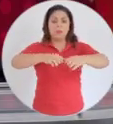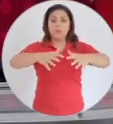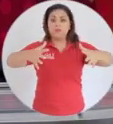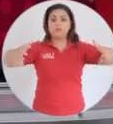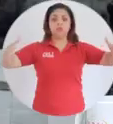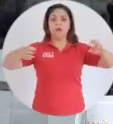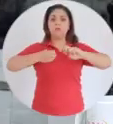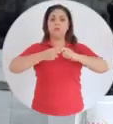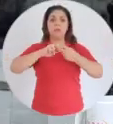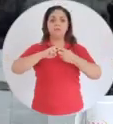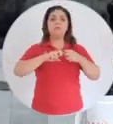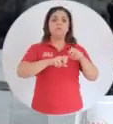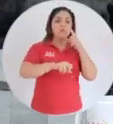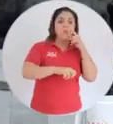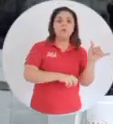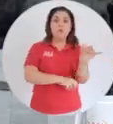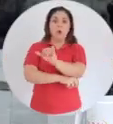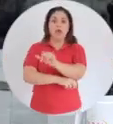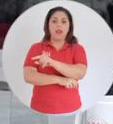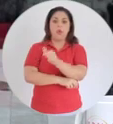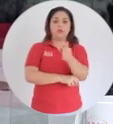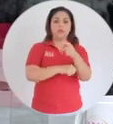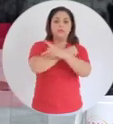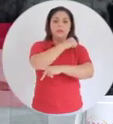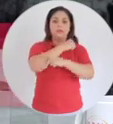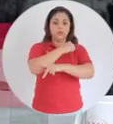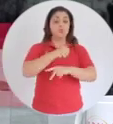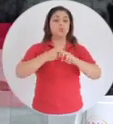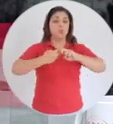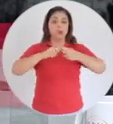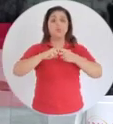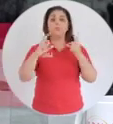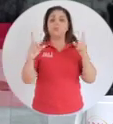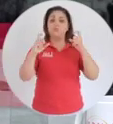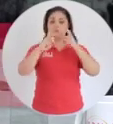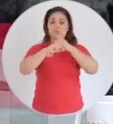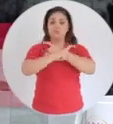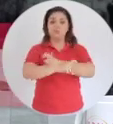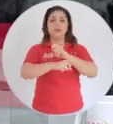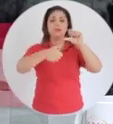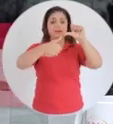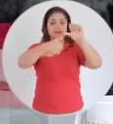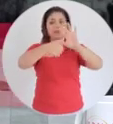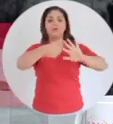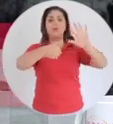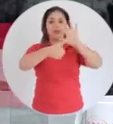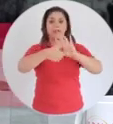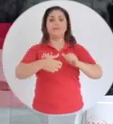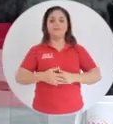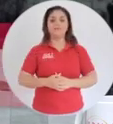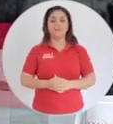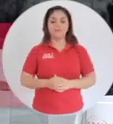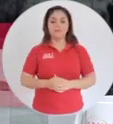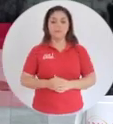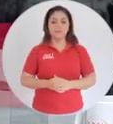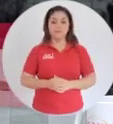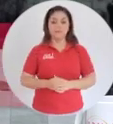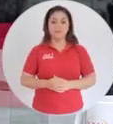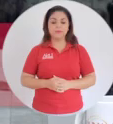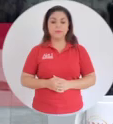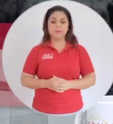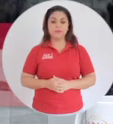Sí, situaciones muy complejas que se están viviendo en todo el istmo centroamericano. Sí,